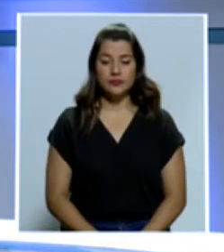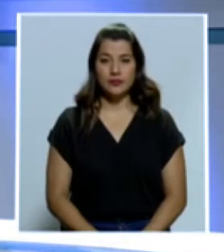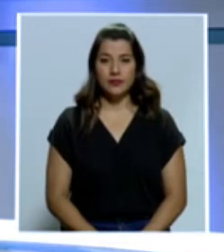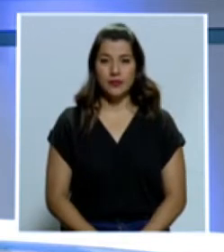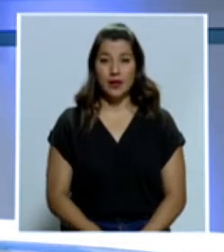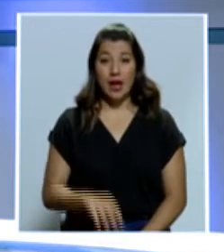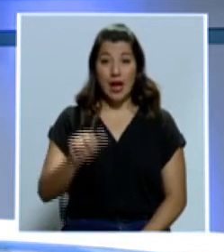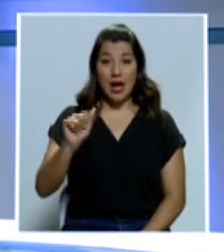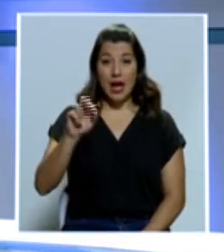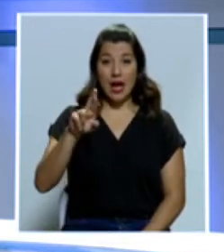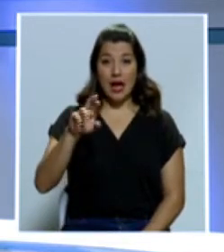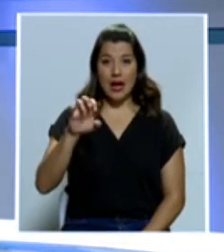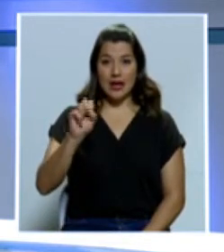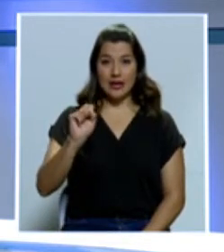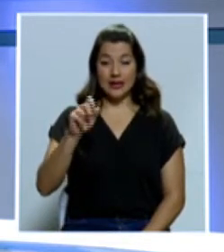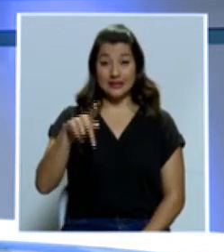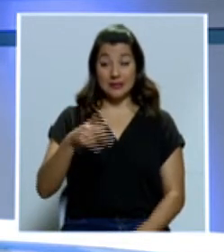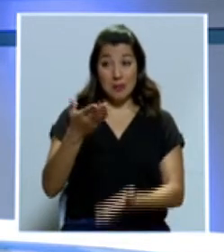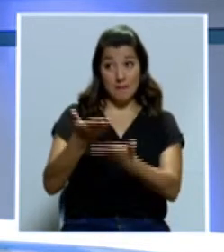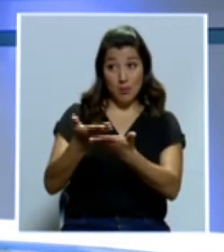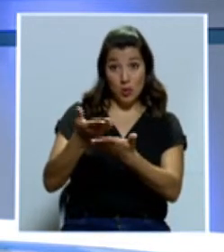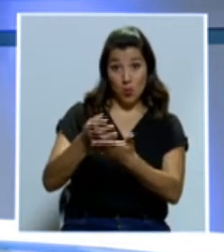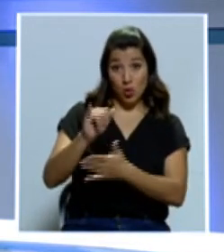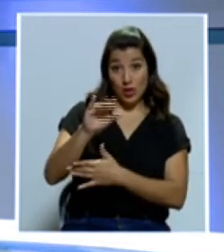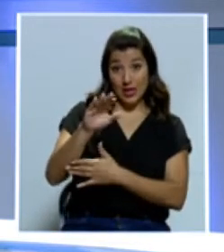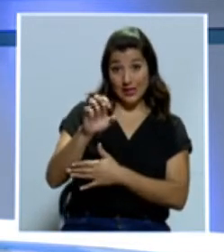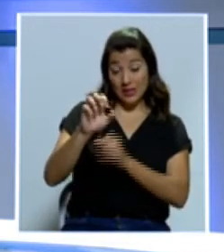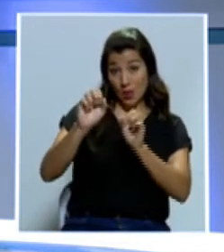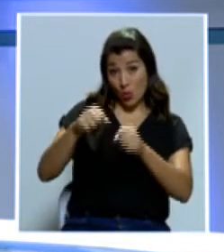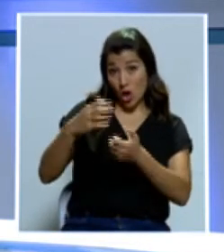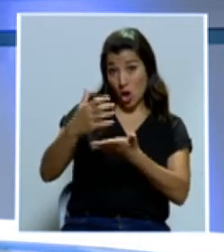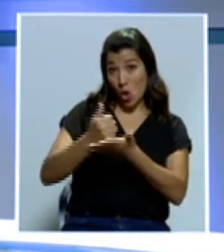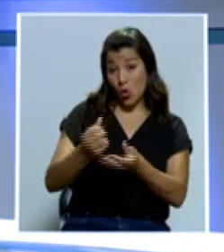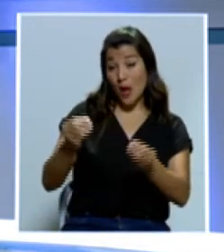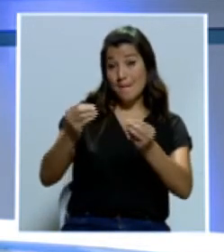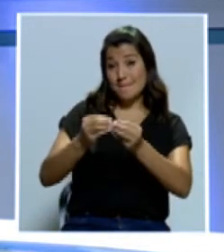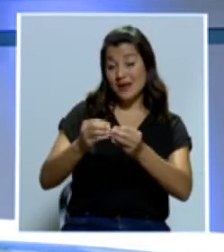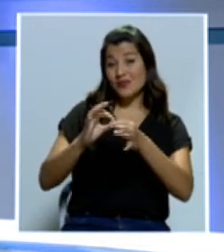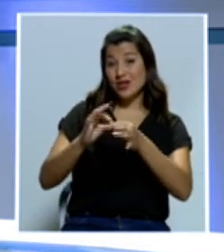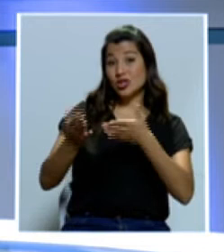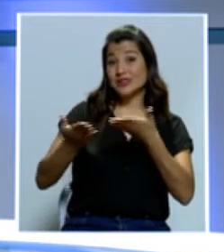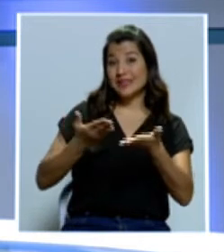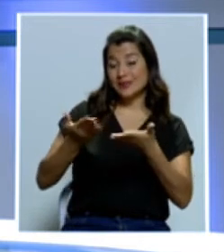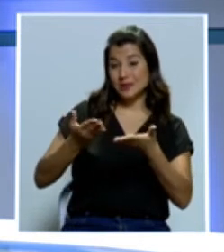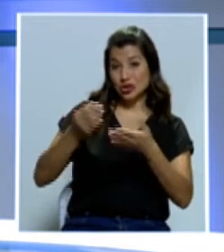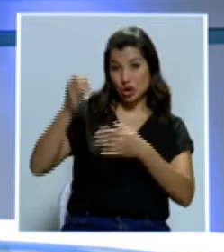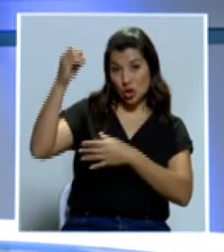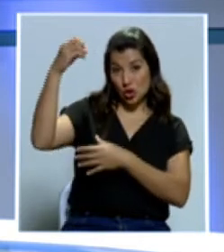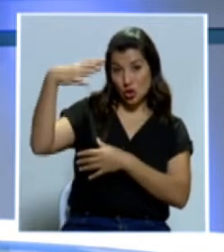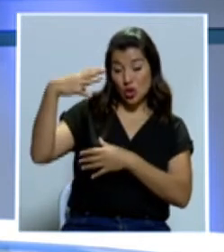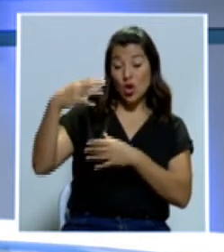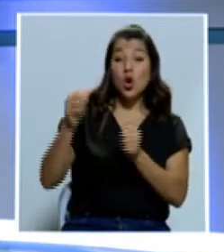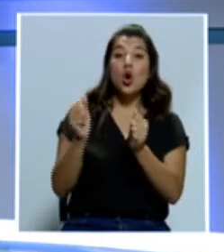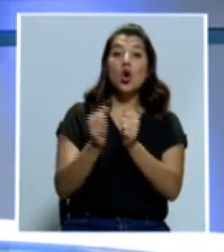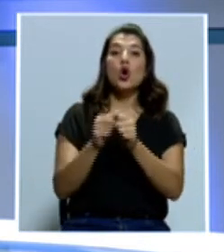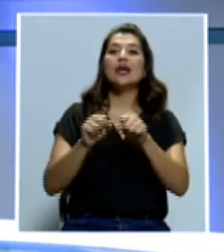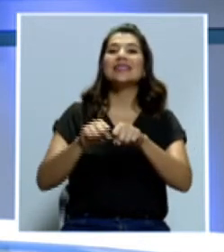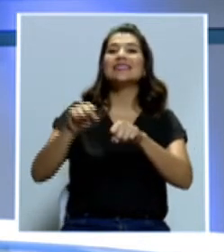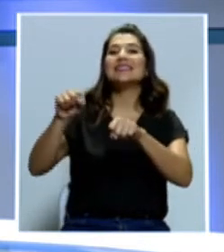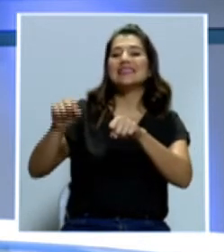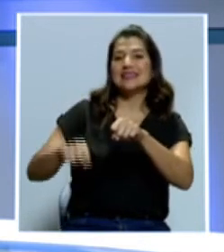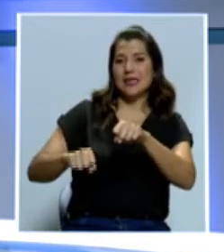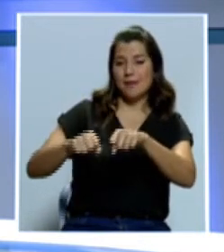La ARECEP le propone al ICE implementar el cobro eléctrico con el sistema de facturación horaria residencial que permite